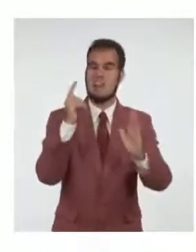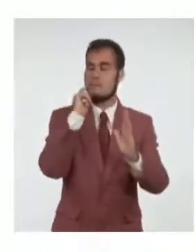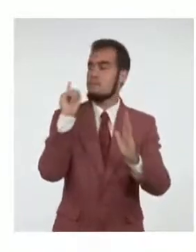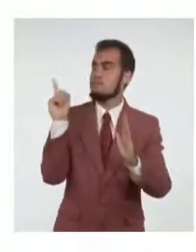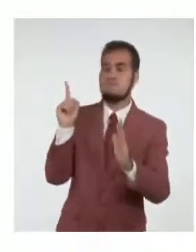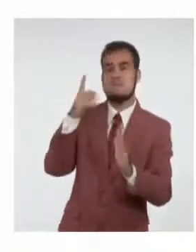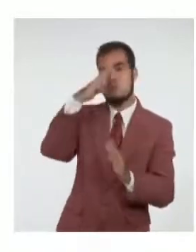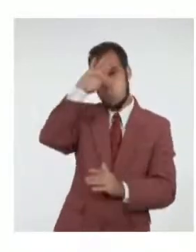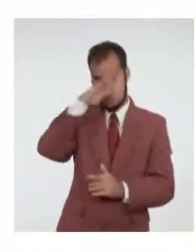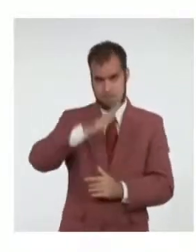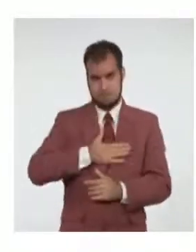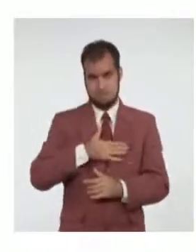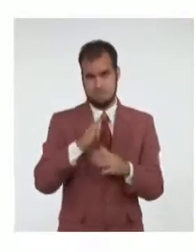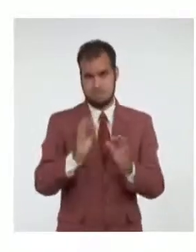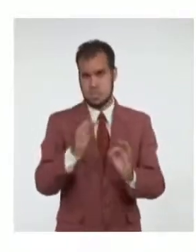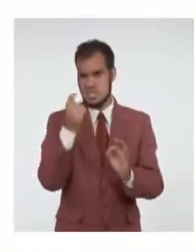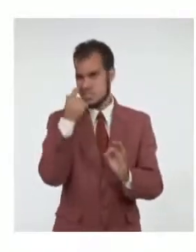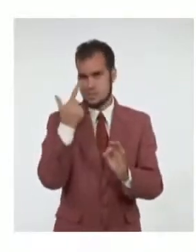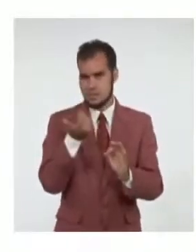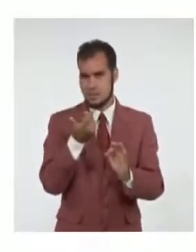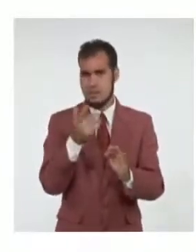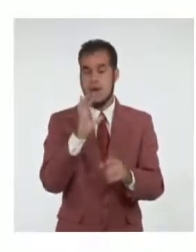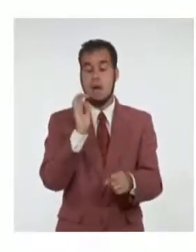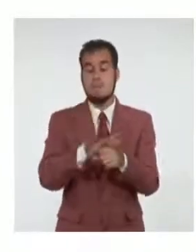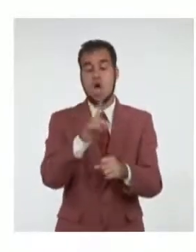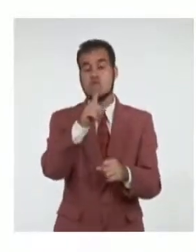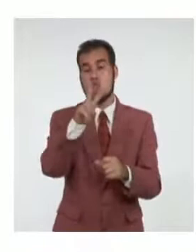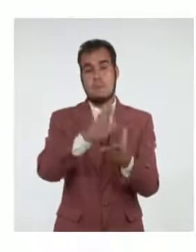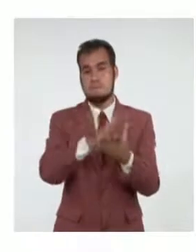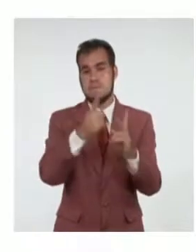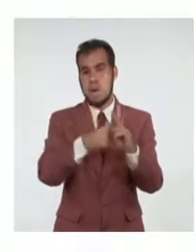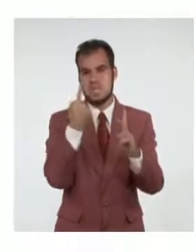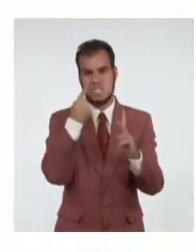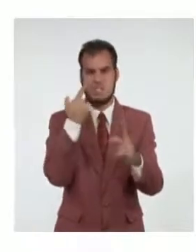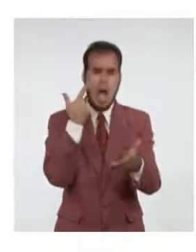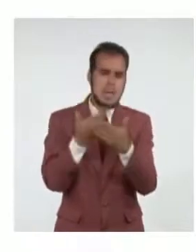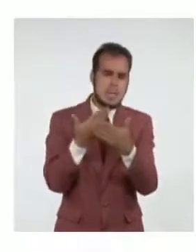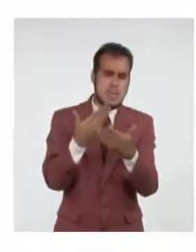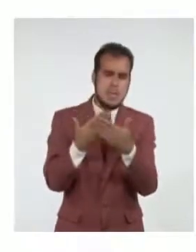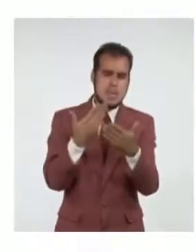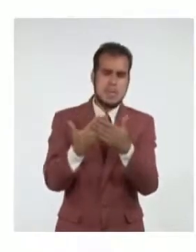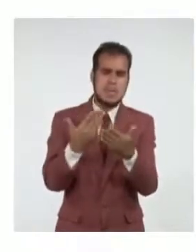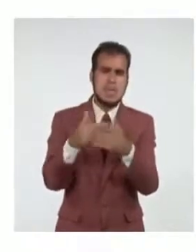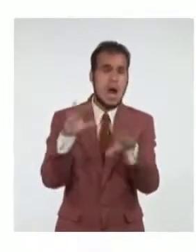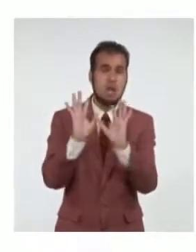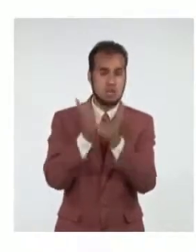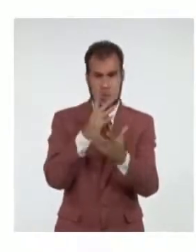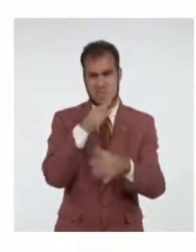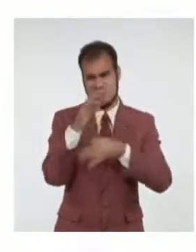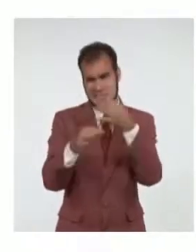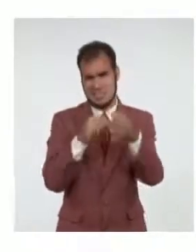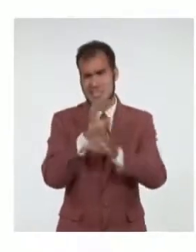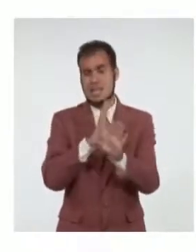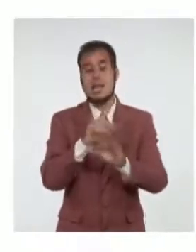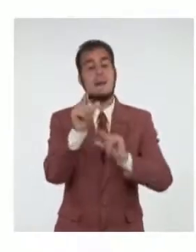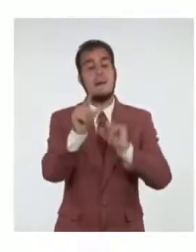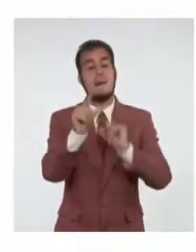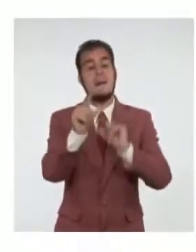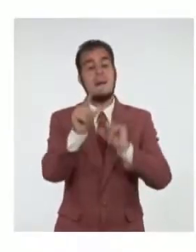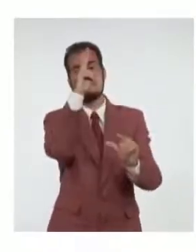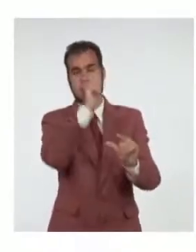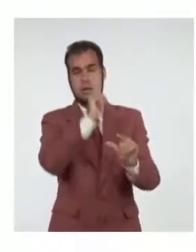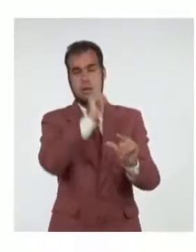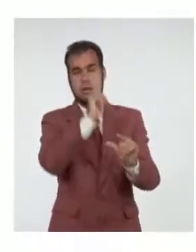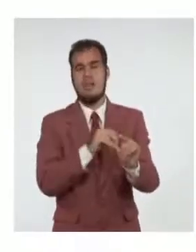que habíamos hecho es un grupo de ensayo y un poco el estudio que habíamos explicado varias veces con trabajadores de la salud, que más o menos lo que